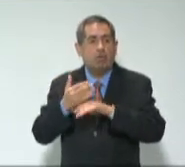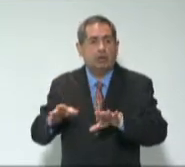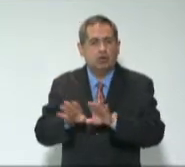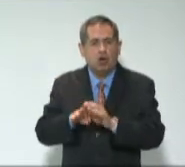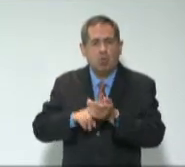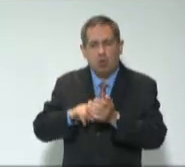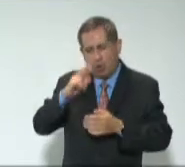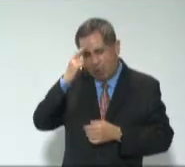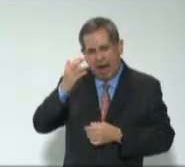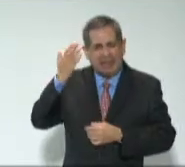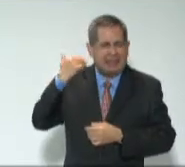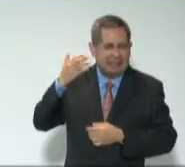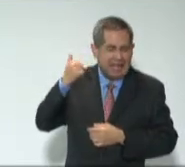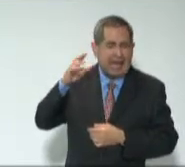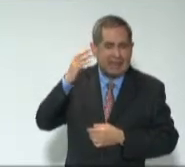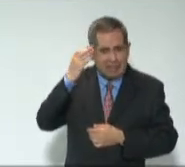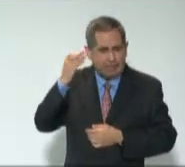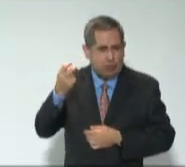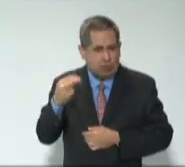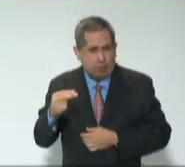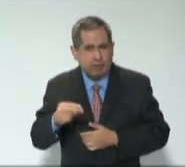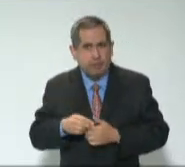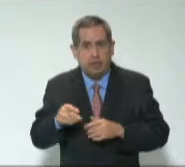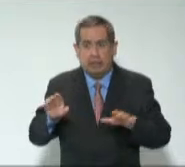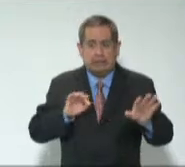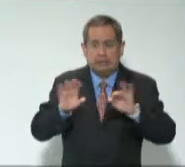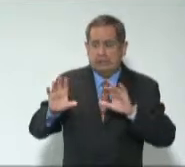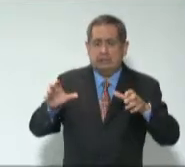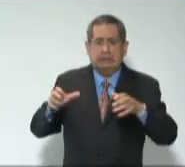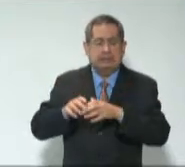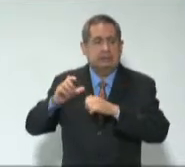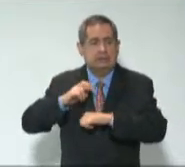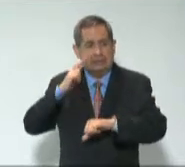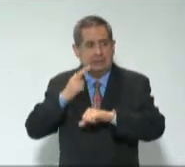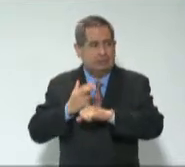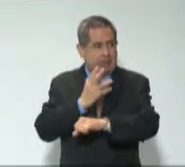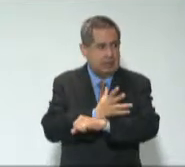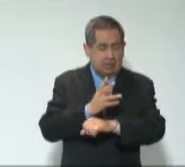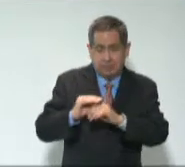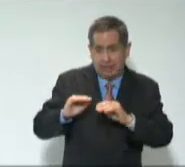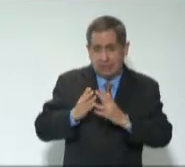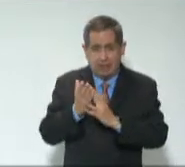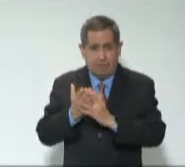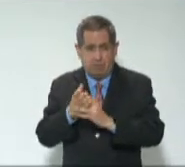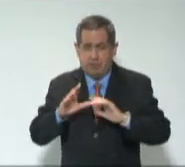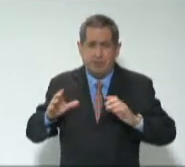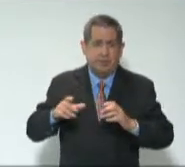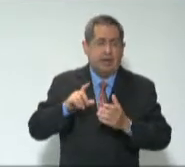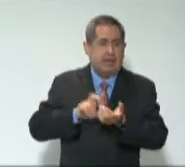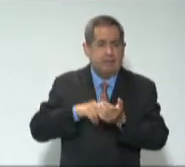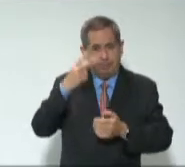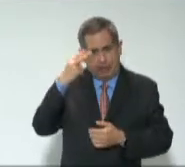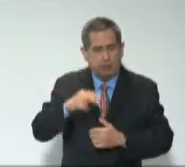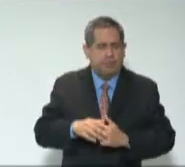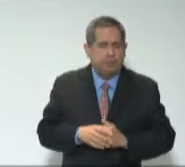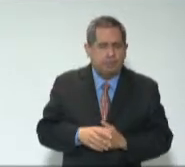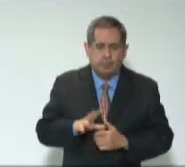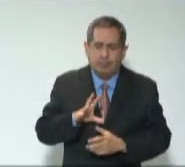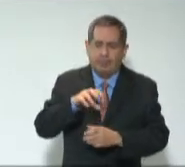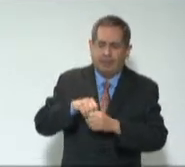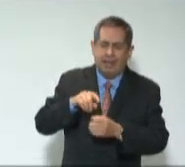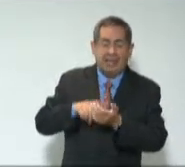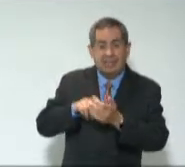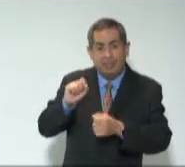conocíamos com aip organismo que agrupaba a todos los órganos garantes de la transparencia y el acceso a la información Pública en México incluido el